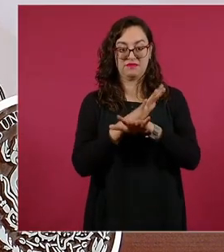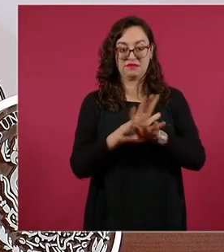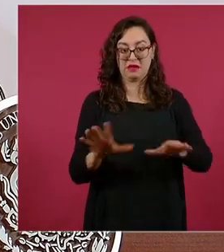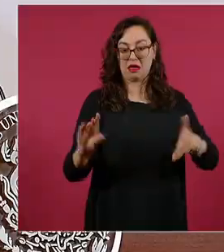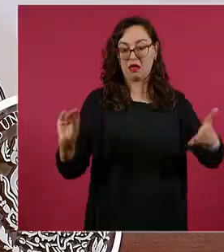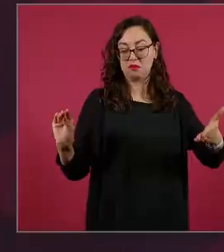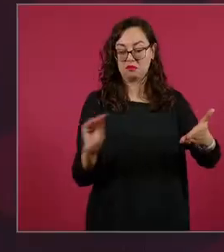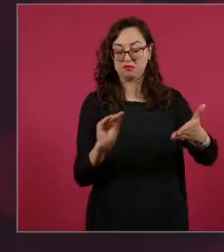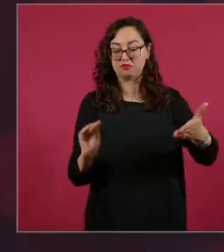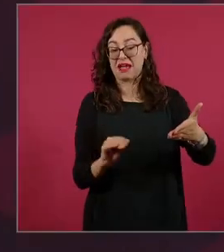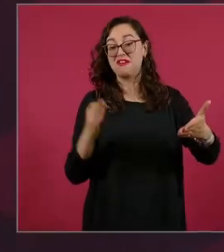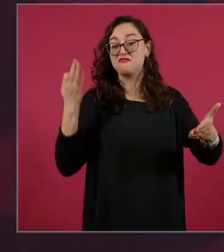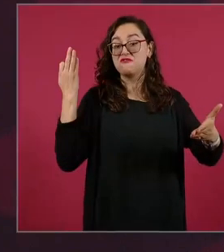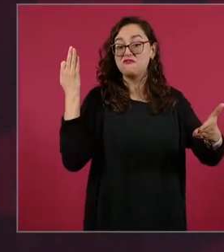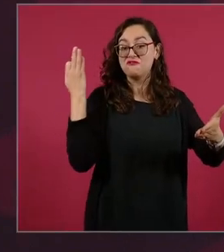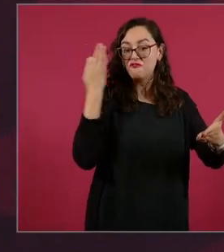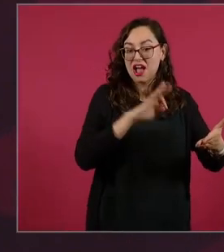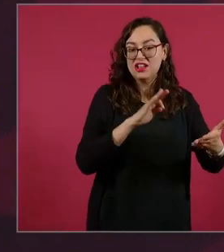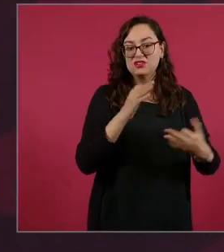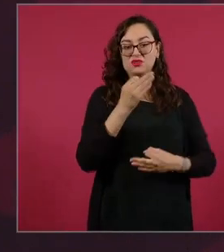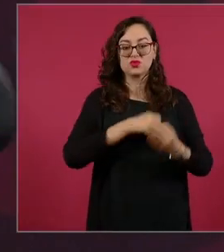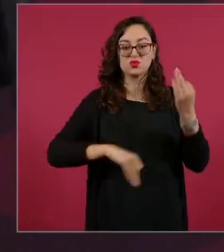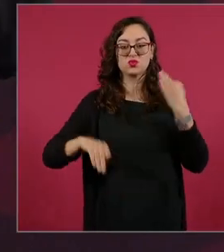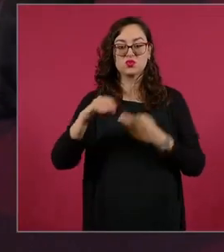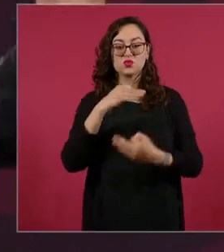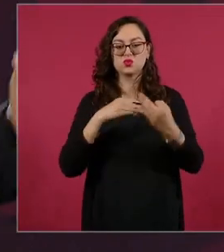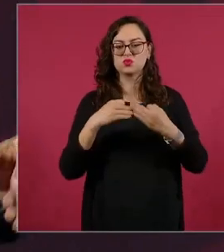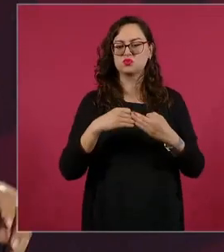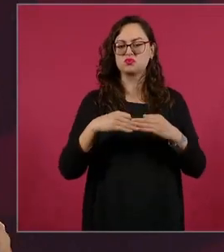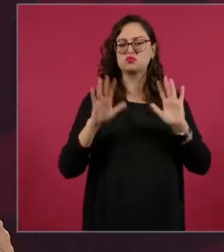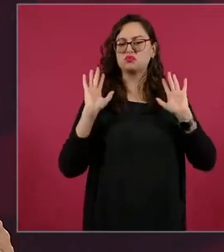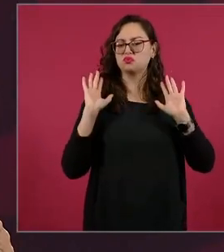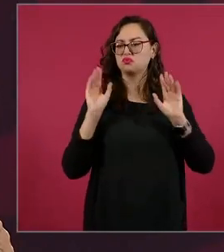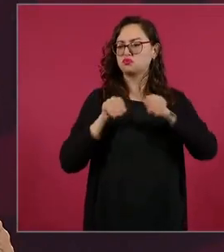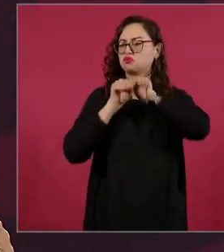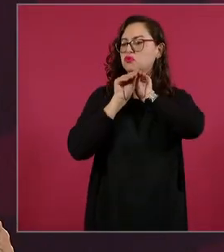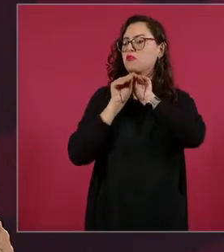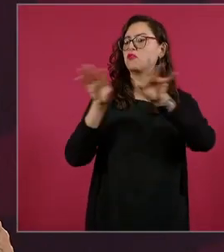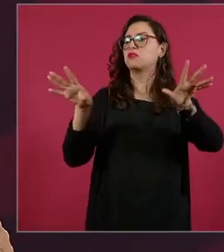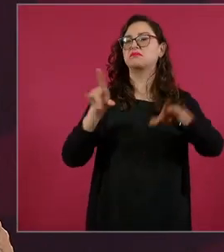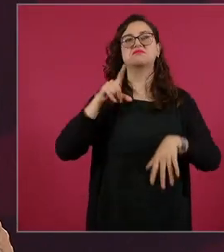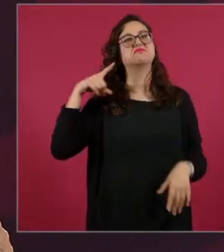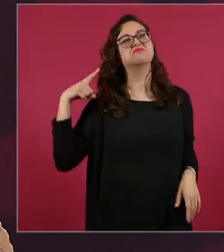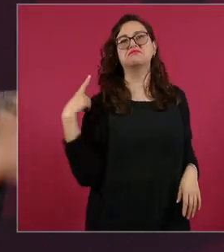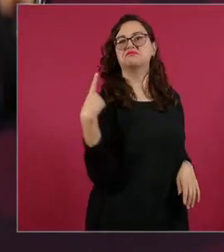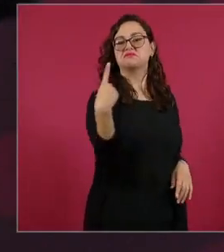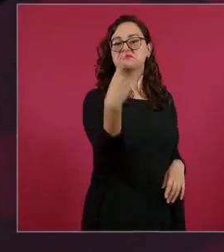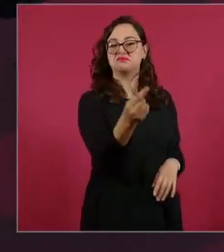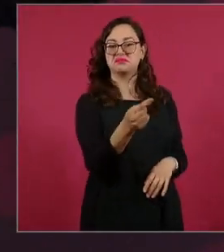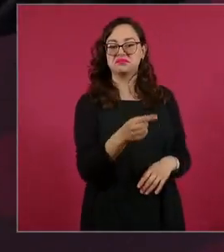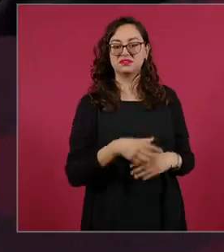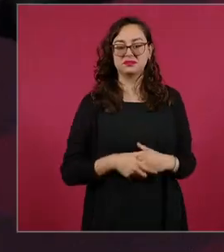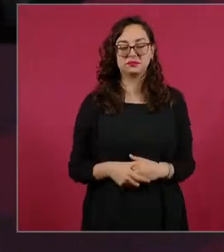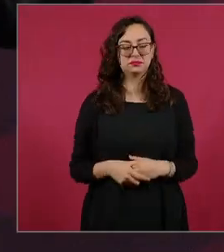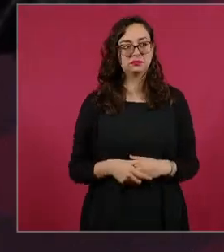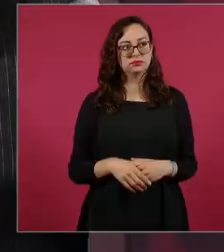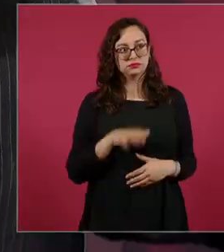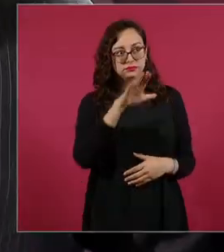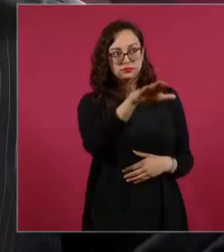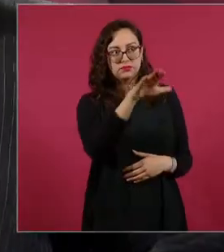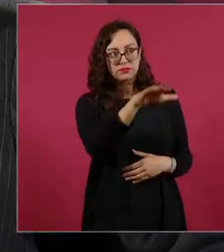falsa y se va y le estoy pidiendo